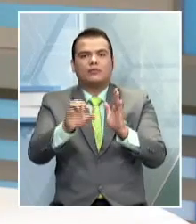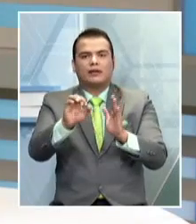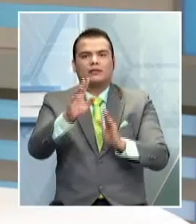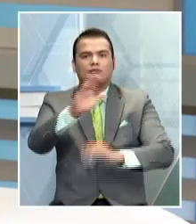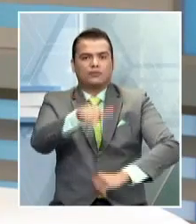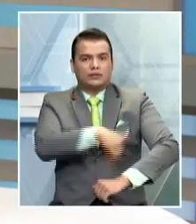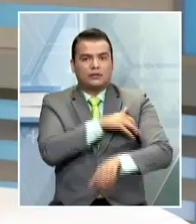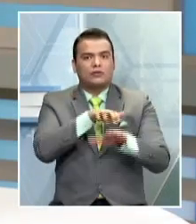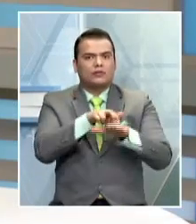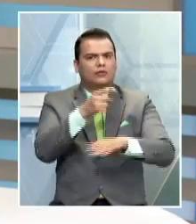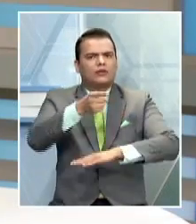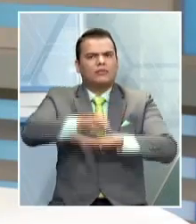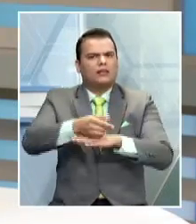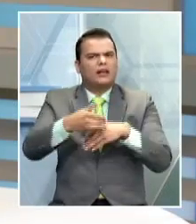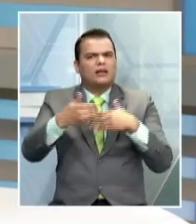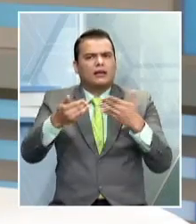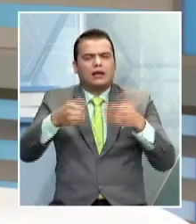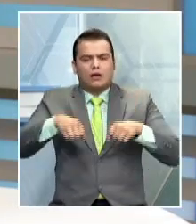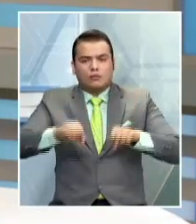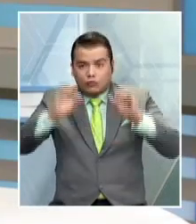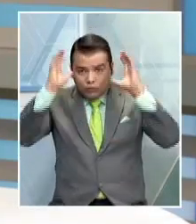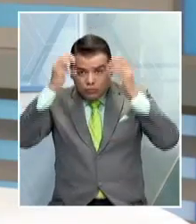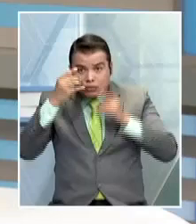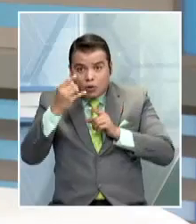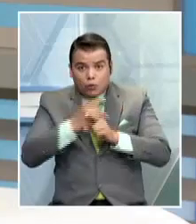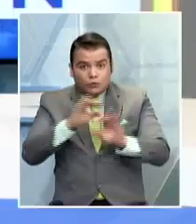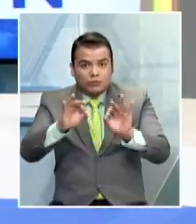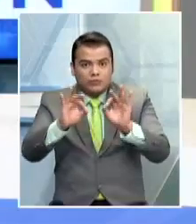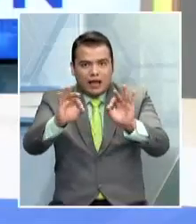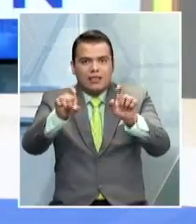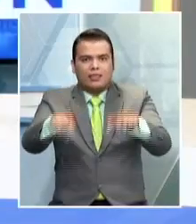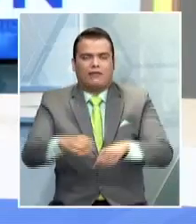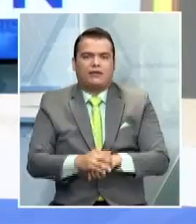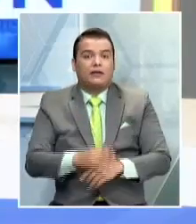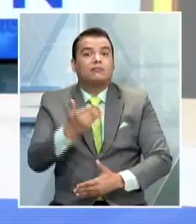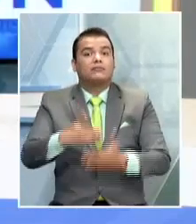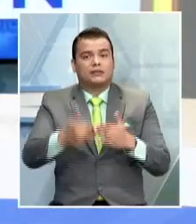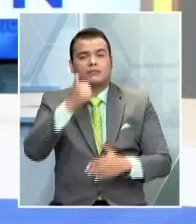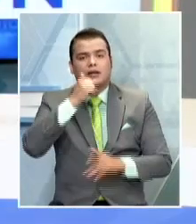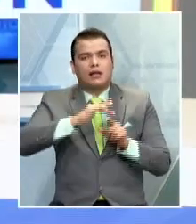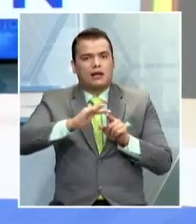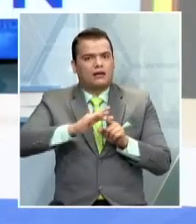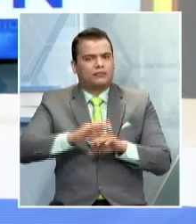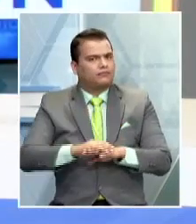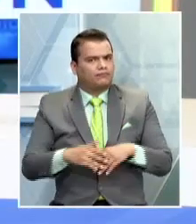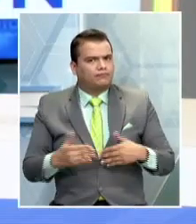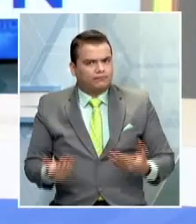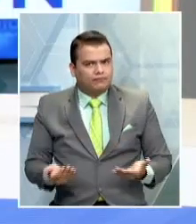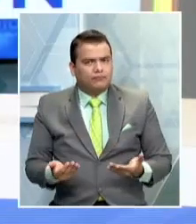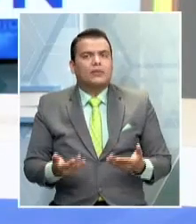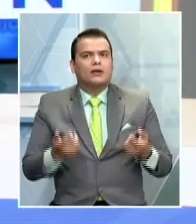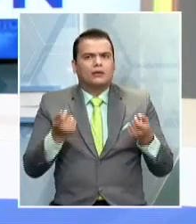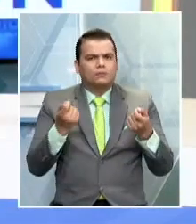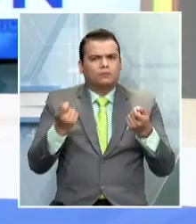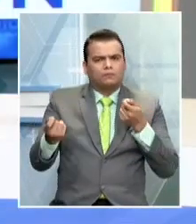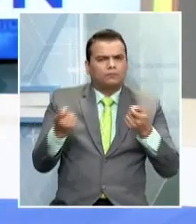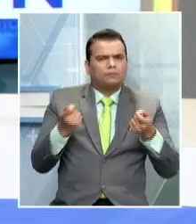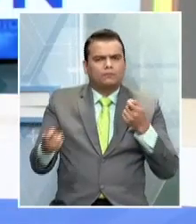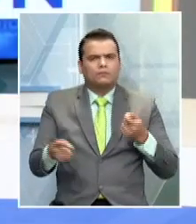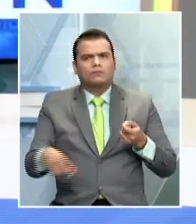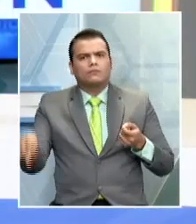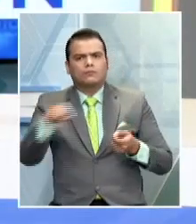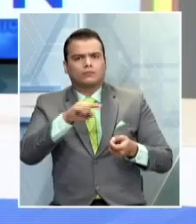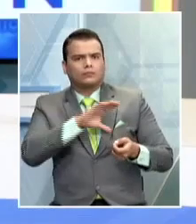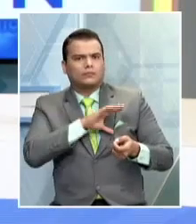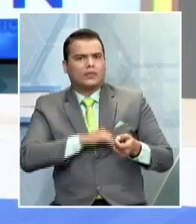de Transporte acerca del correcto uso del casco. Otto. Gigi, las autoridades de tránsito advirtieron que se harán controles en las principales vías